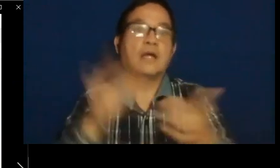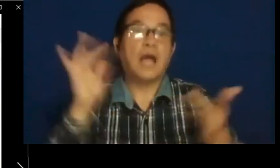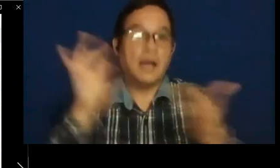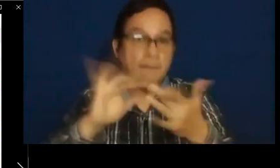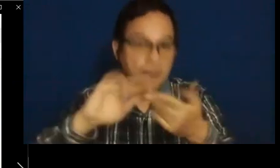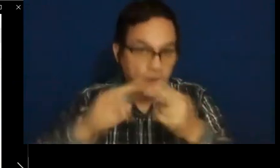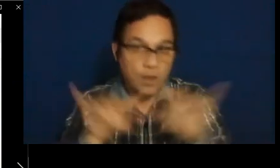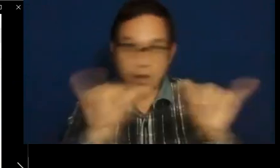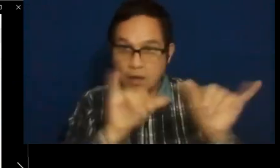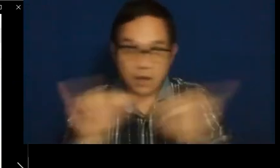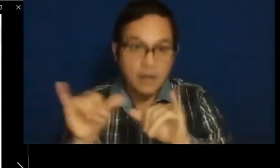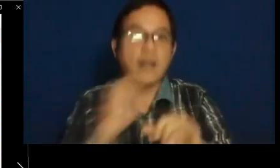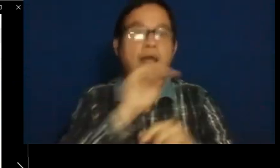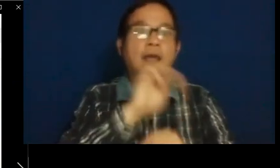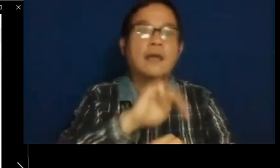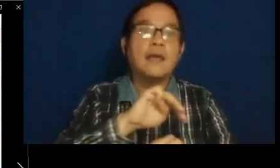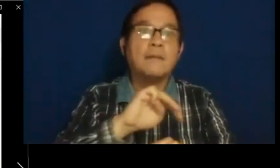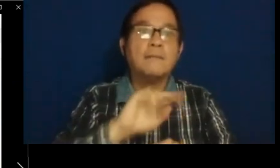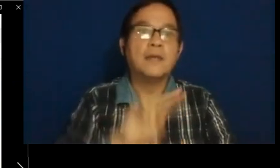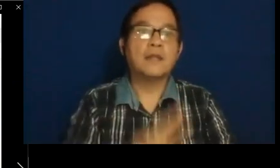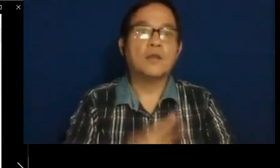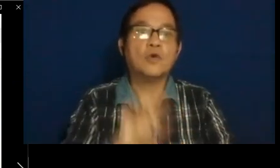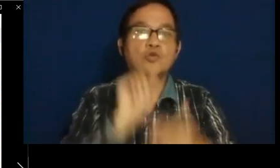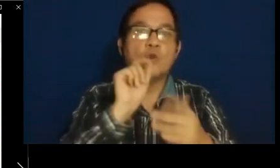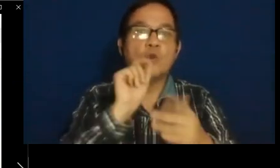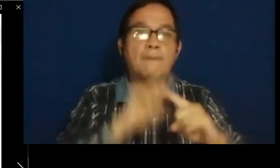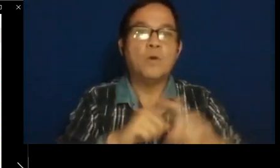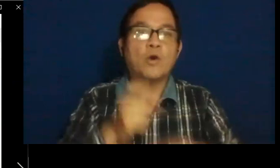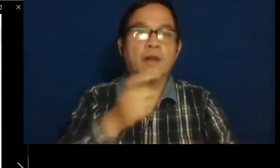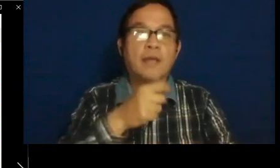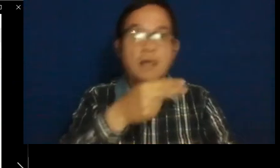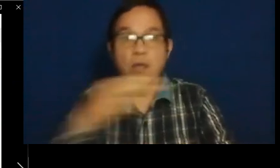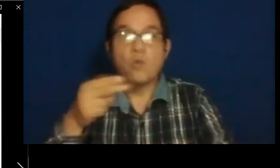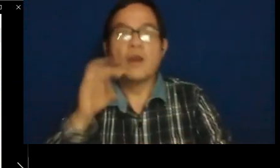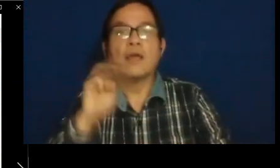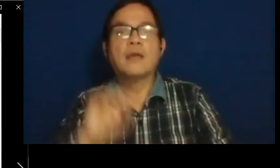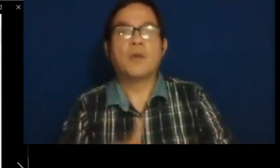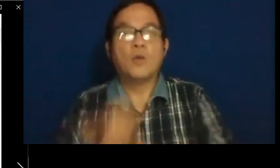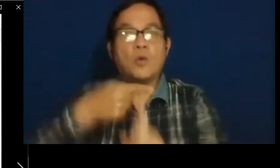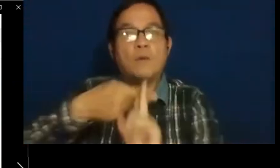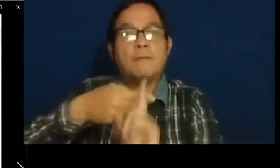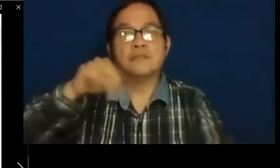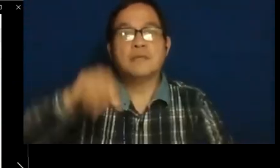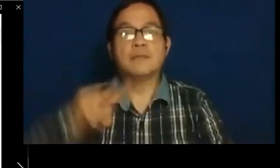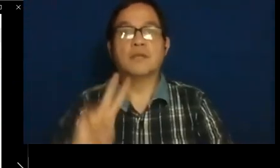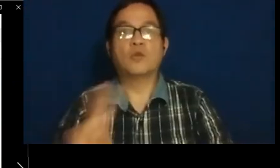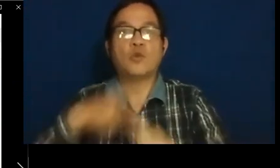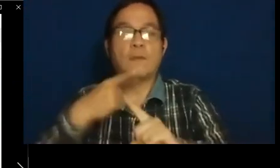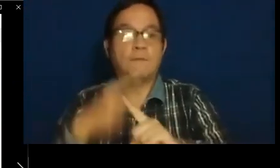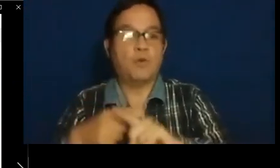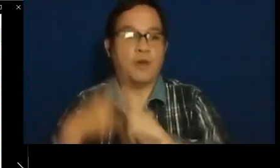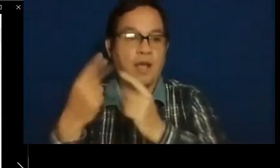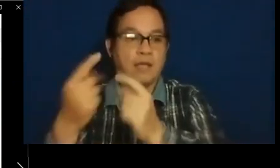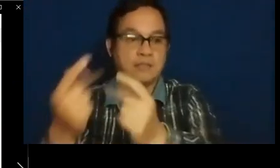cumple esta igualdad, donde dice m2 por g es igual a m1 más m2 multiplicado por la aceleración. Y eso lo